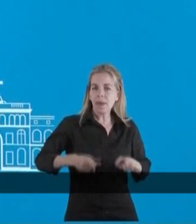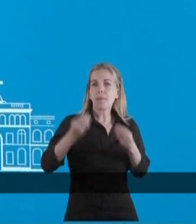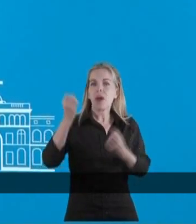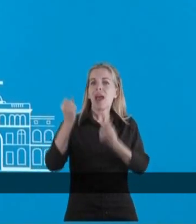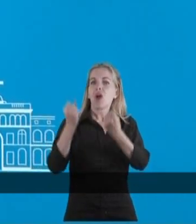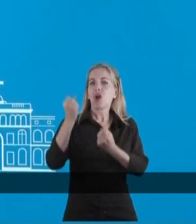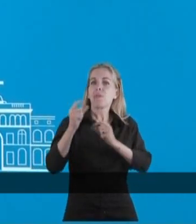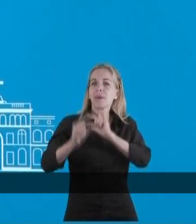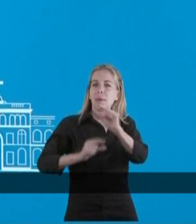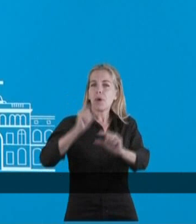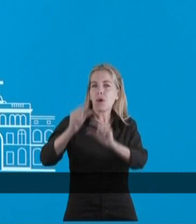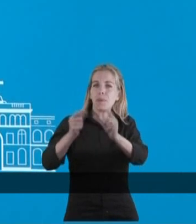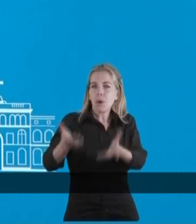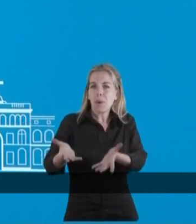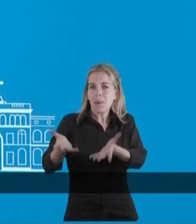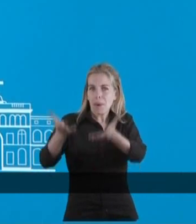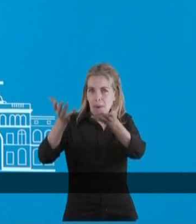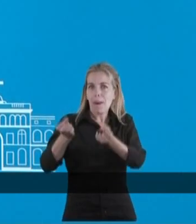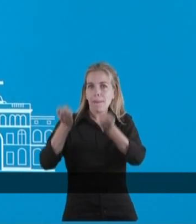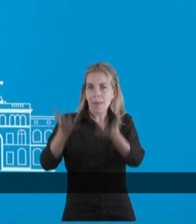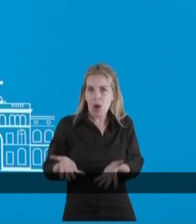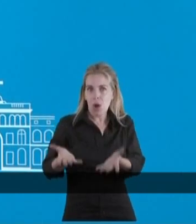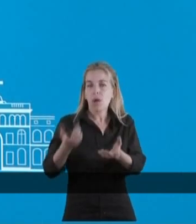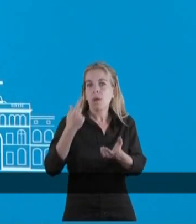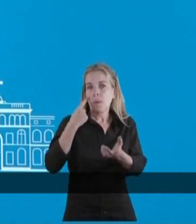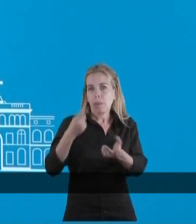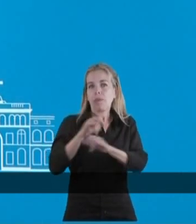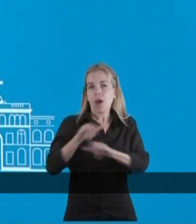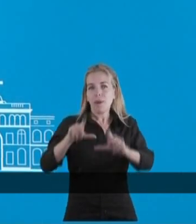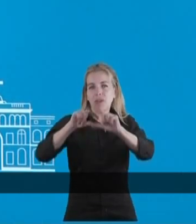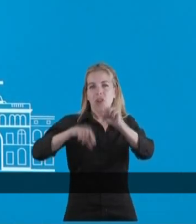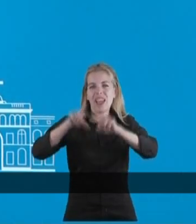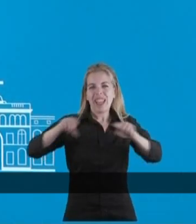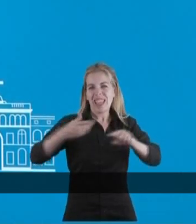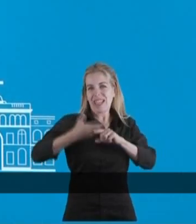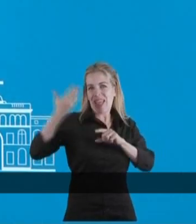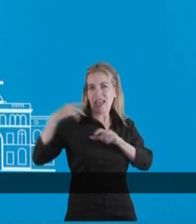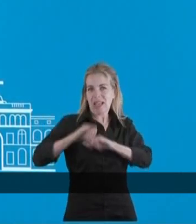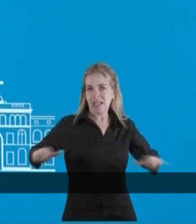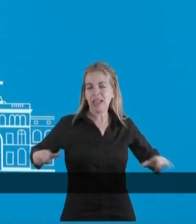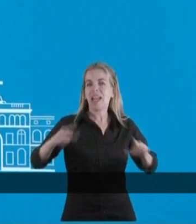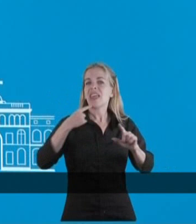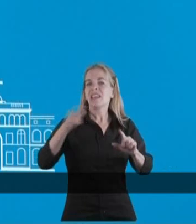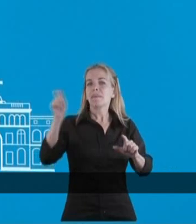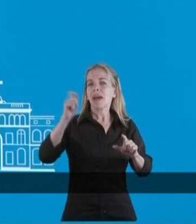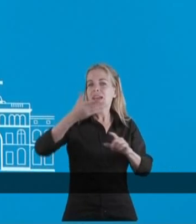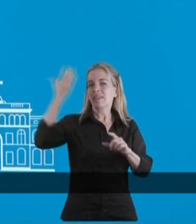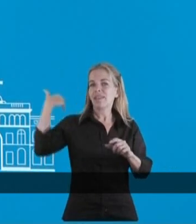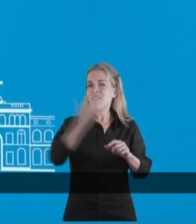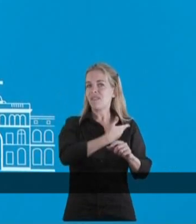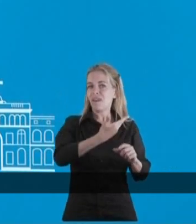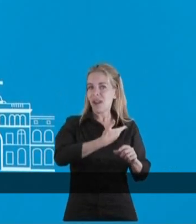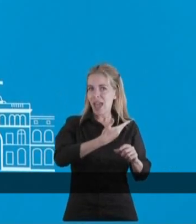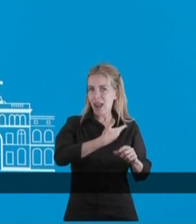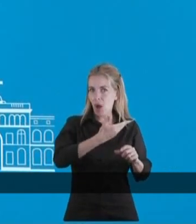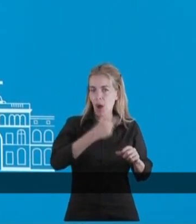económico que estamos teniendo. En ese sentido, tenemos los números de ayer que nos dicen que en el mes de febrero el